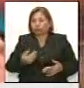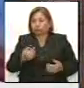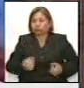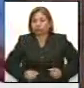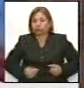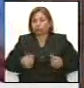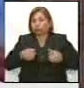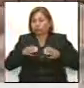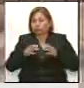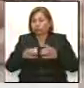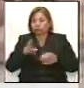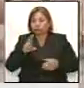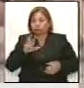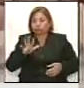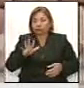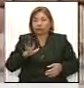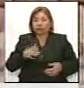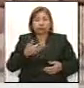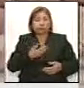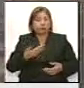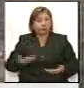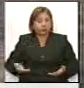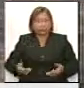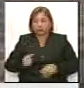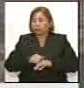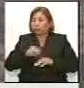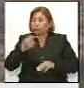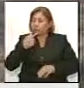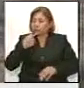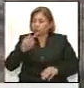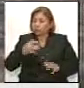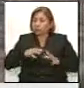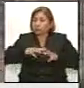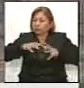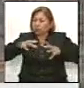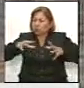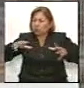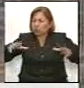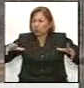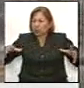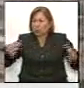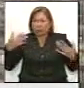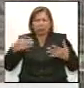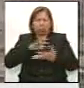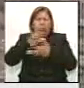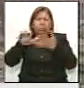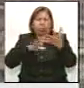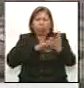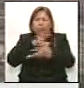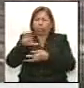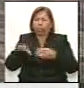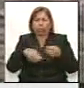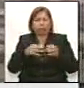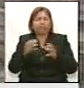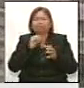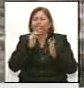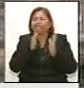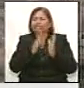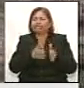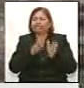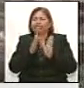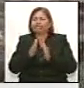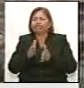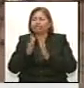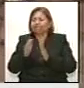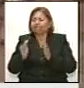un 25% en la sierra. Señaló que el crecimiento urbano ha sido desordenado y no planificado a medida que la demanda